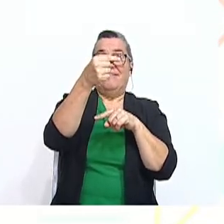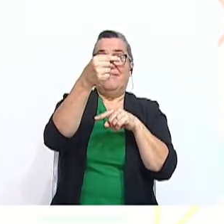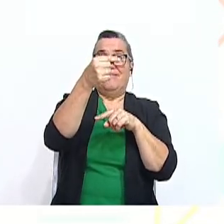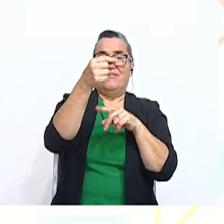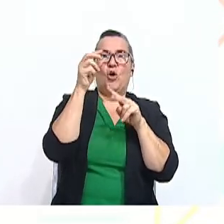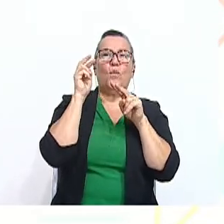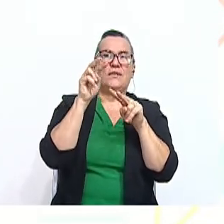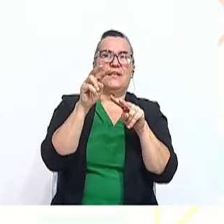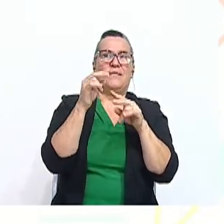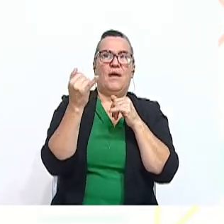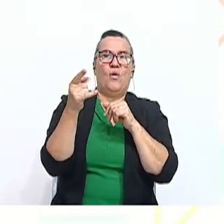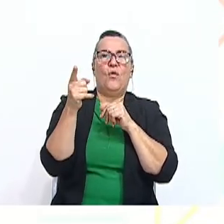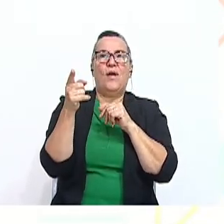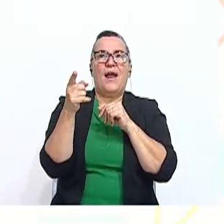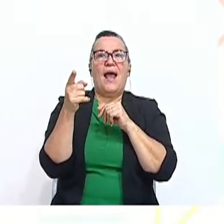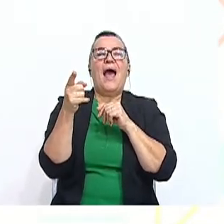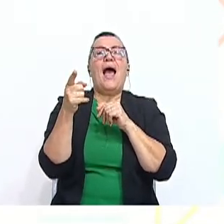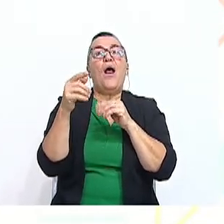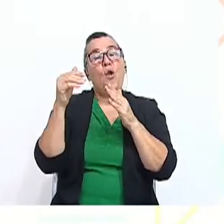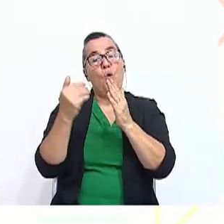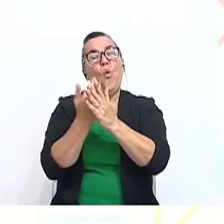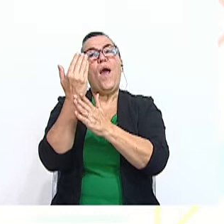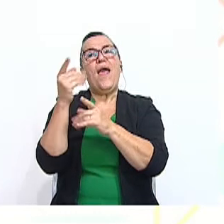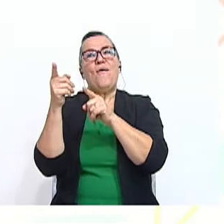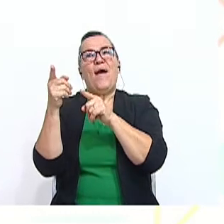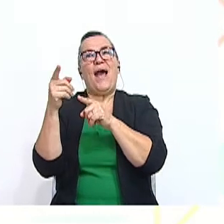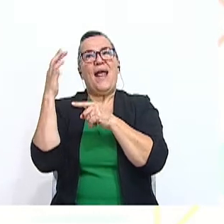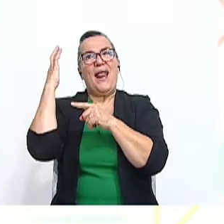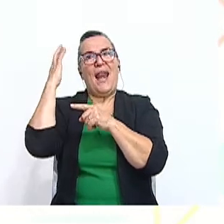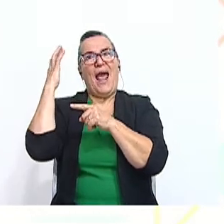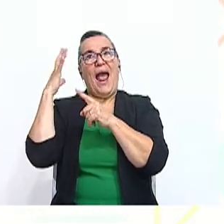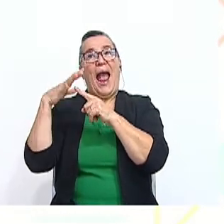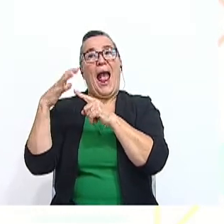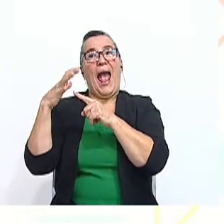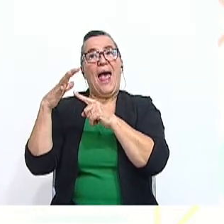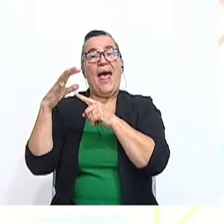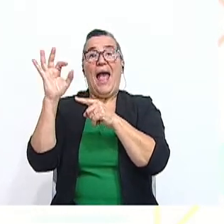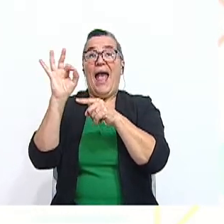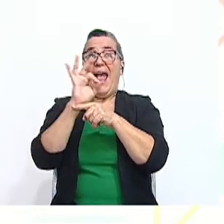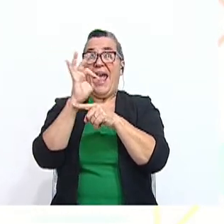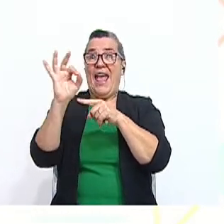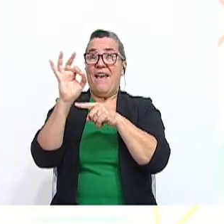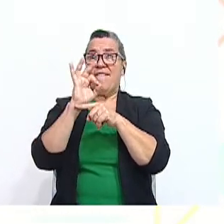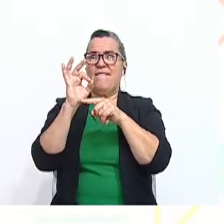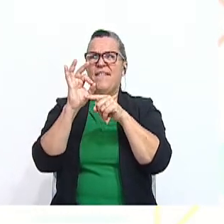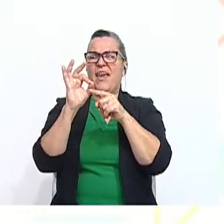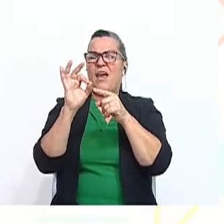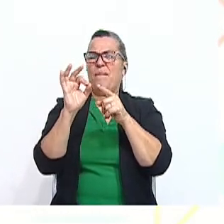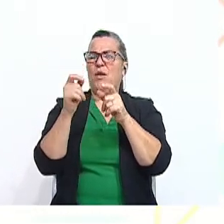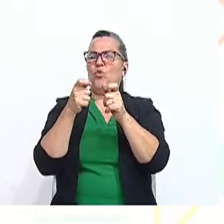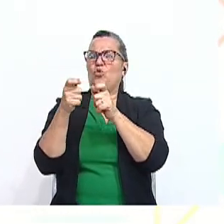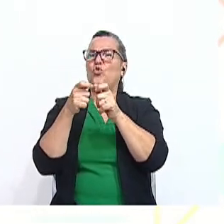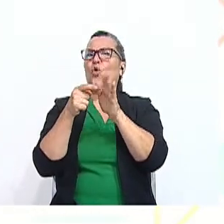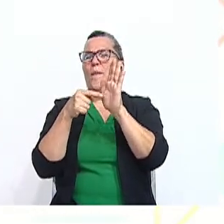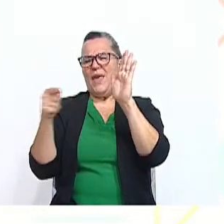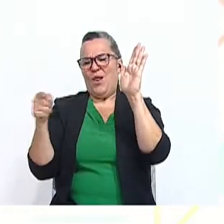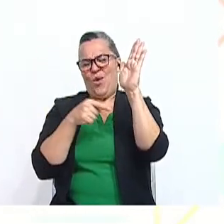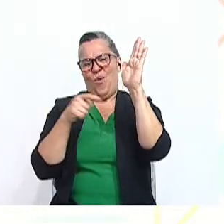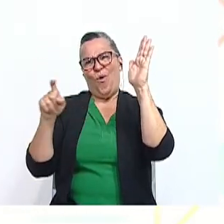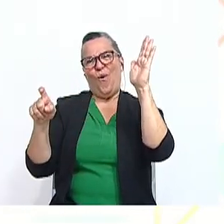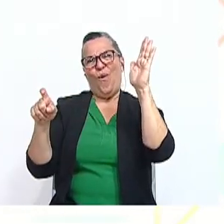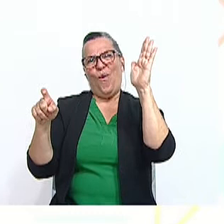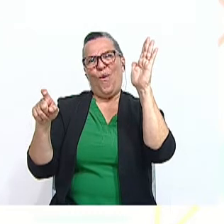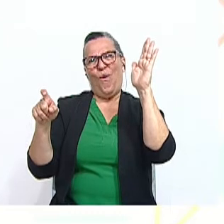ahora esto acá. Tenemos una nueva función, la función f. Pero, ¿cuál es el dominio de la función